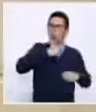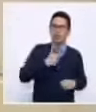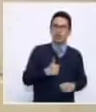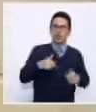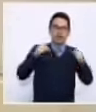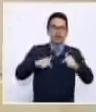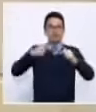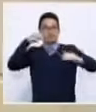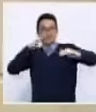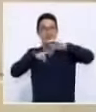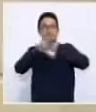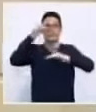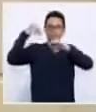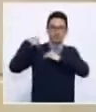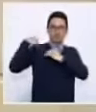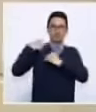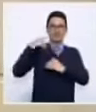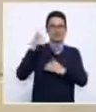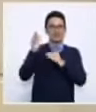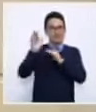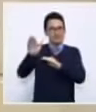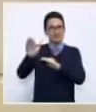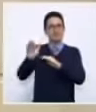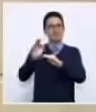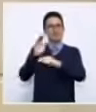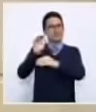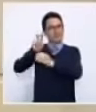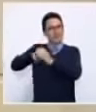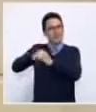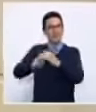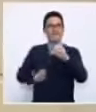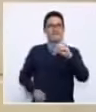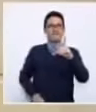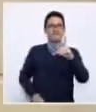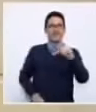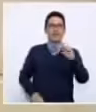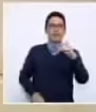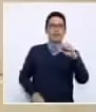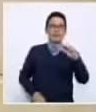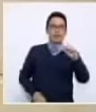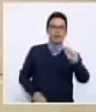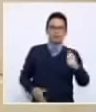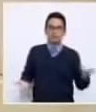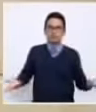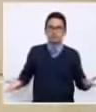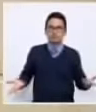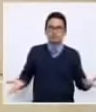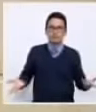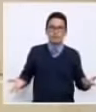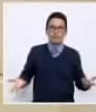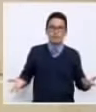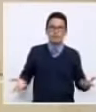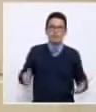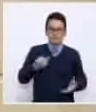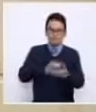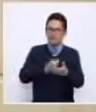la misión y la visión de una institución como esta. La cadena de la papa, ¿qué es? Eso es